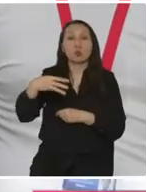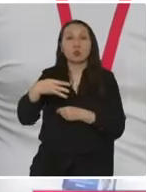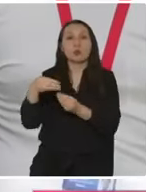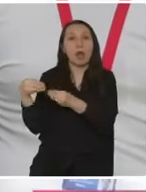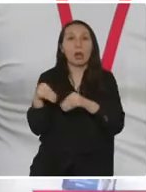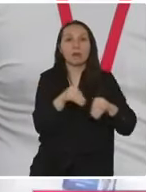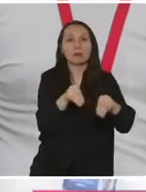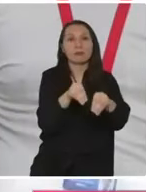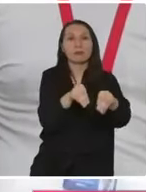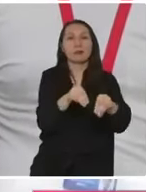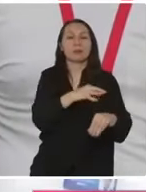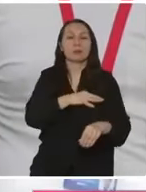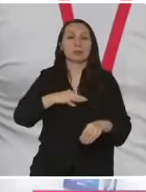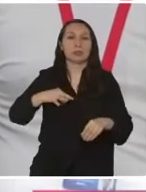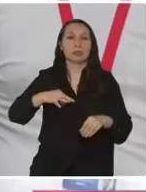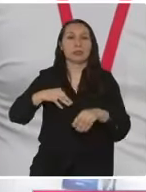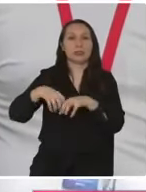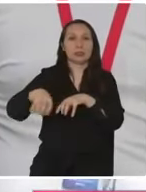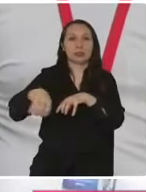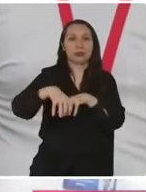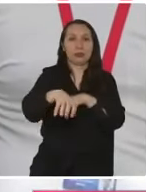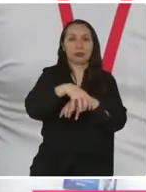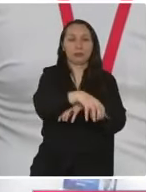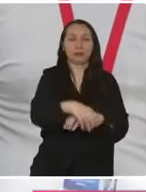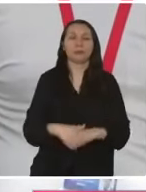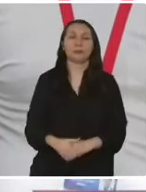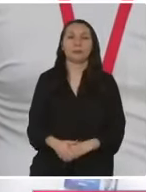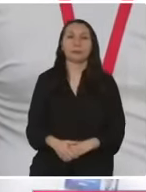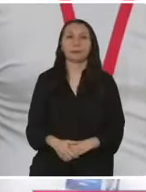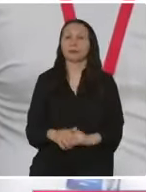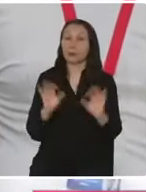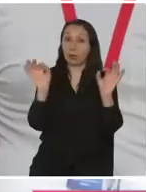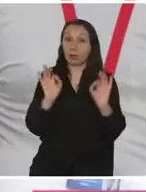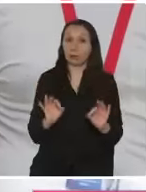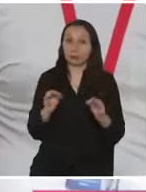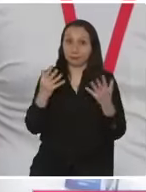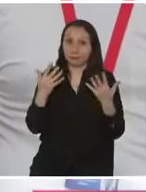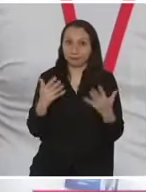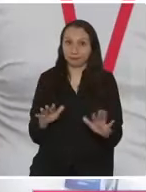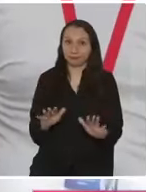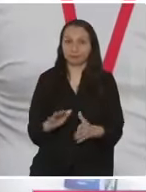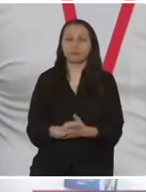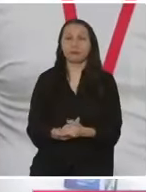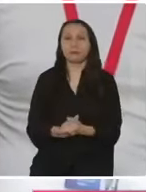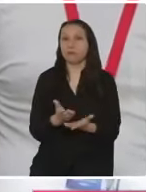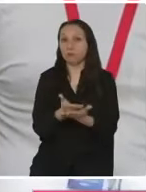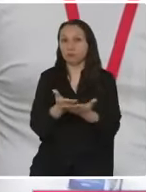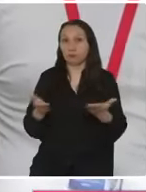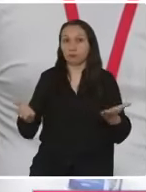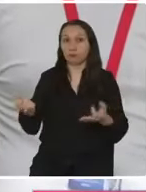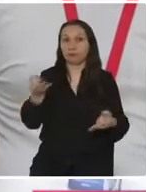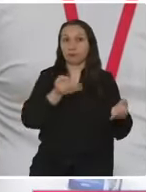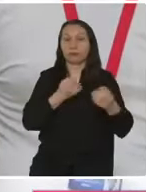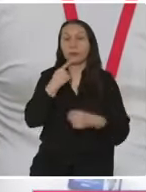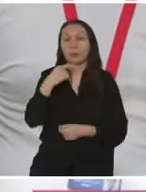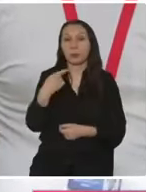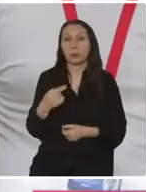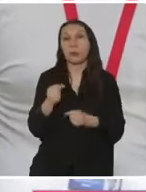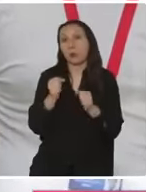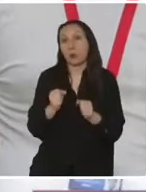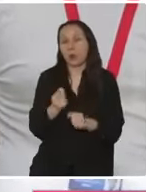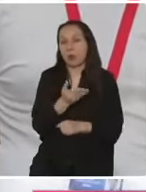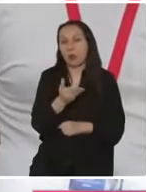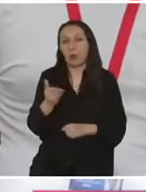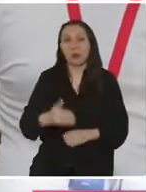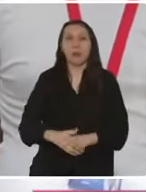municipios o de los ministerios sectoriales. Explicado eso, quedo a su disposición para las preguntas que puedan